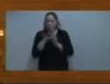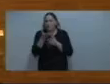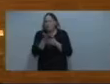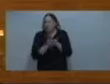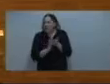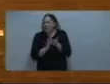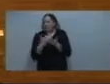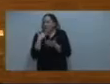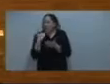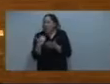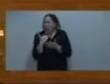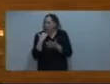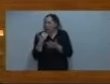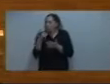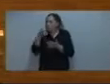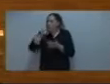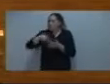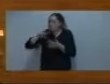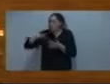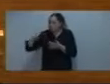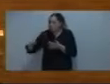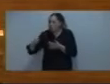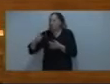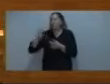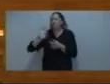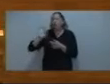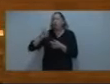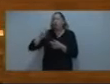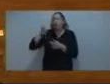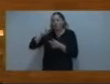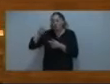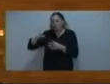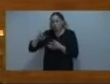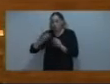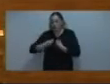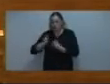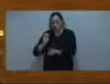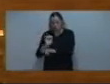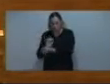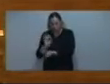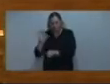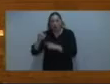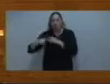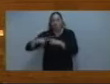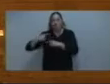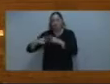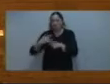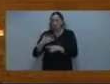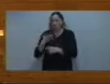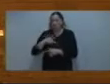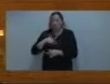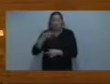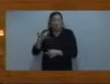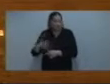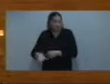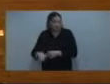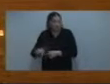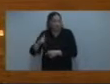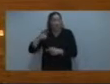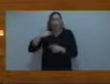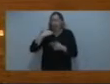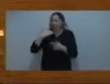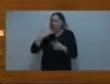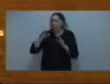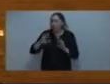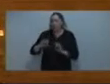alguna a personas, internos o familias. Lamentamos que no haya ninguna referencia específica a